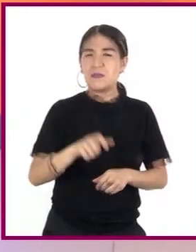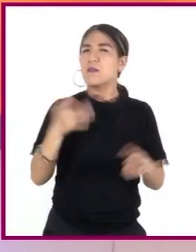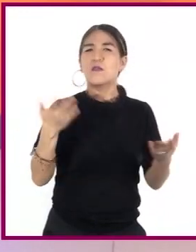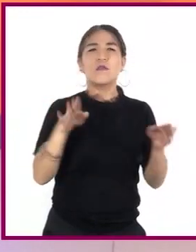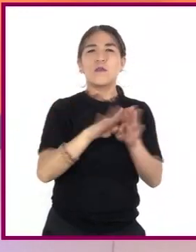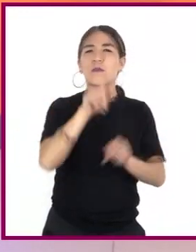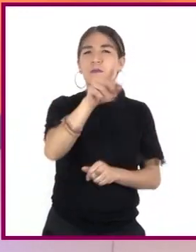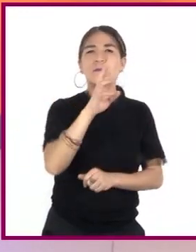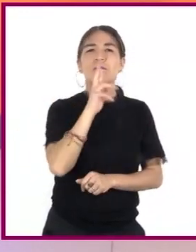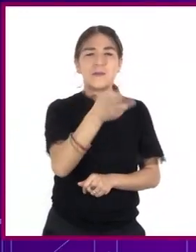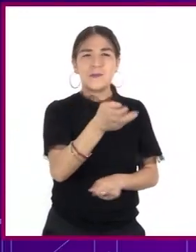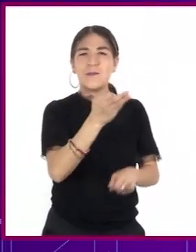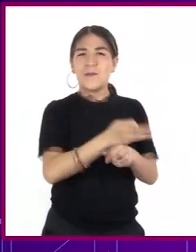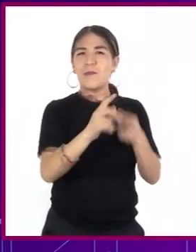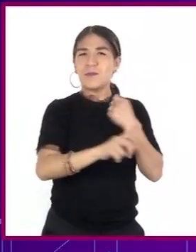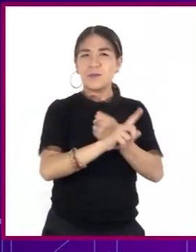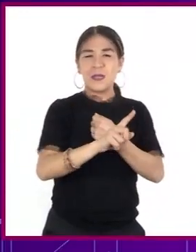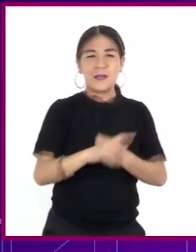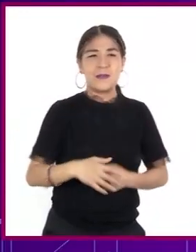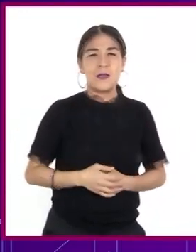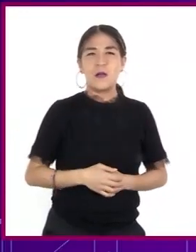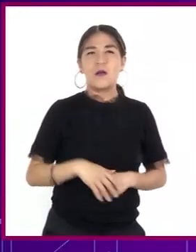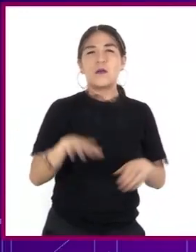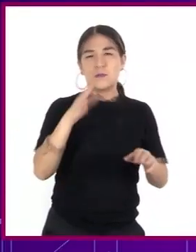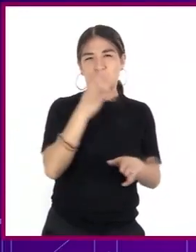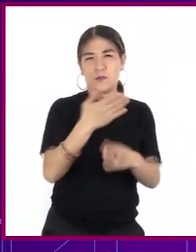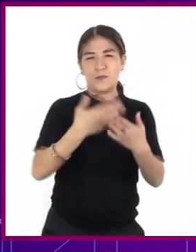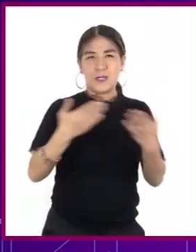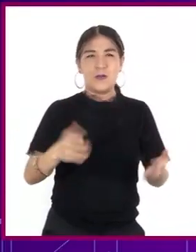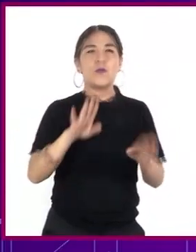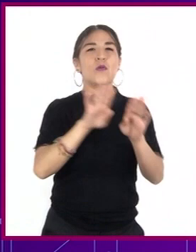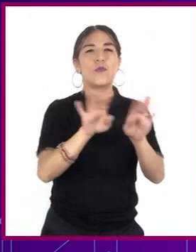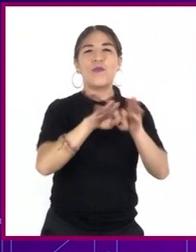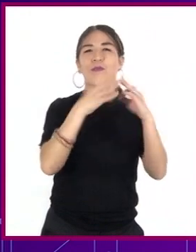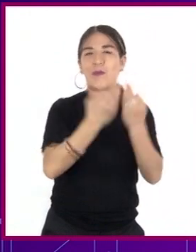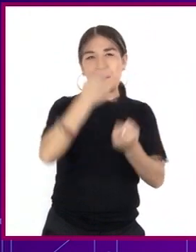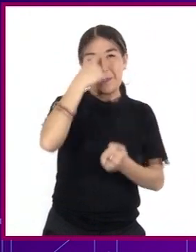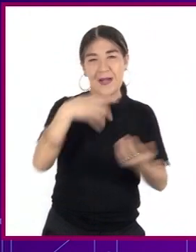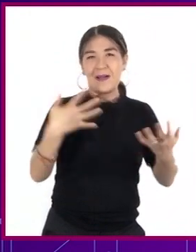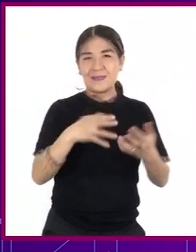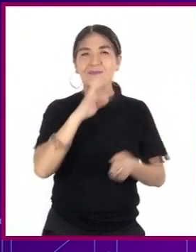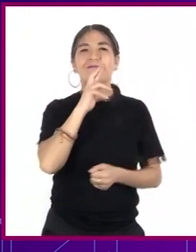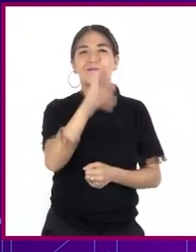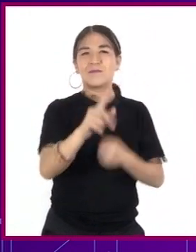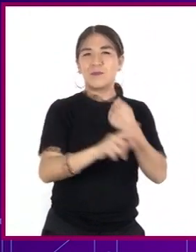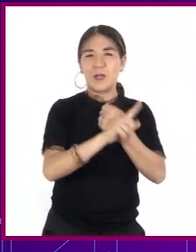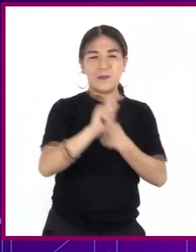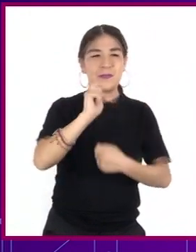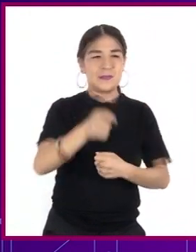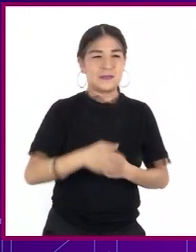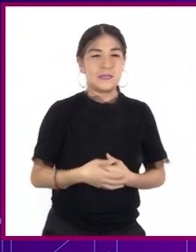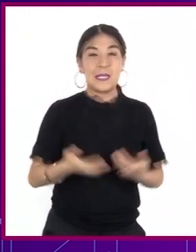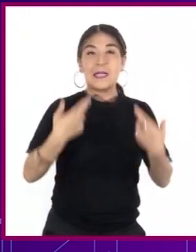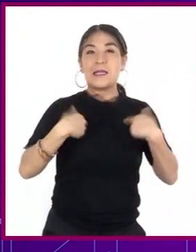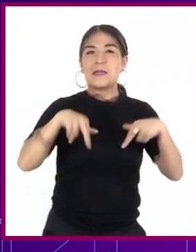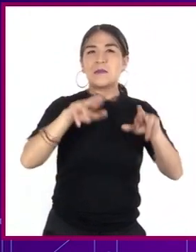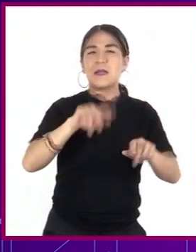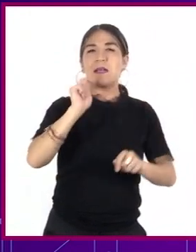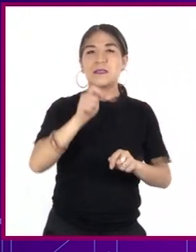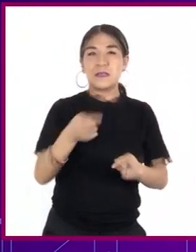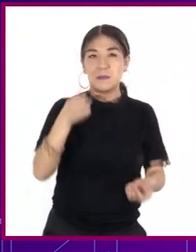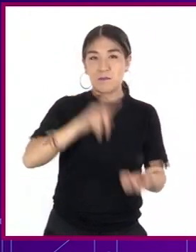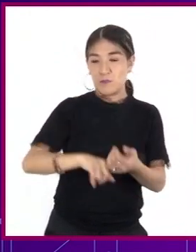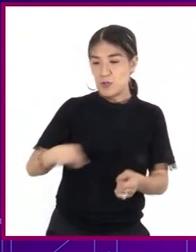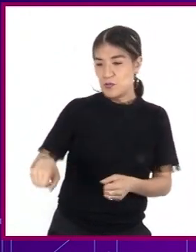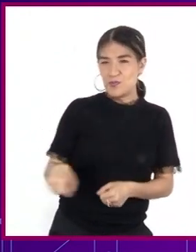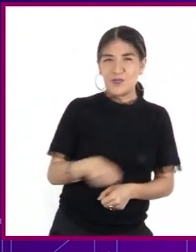resolverían este problema? Una forma de iniciar la resolución del problema es representar la maleta de